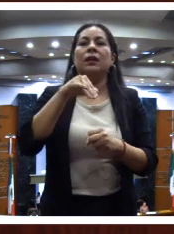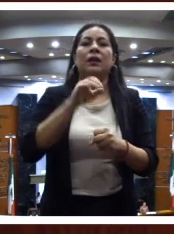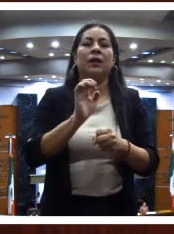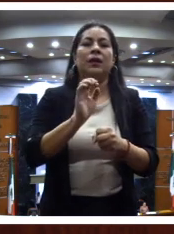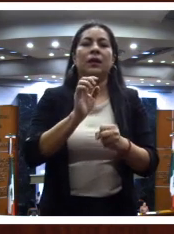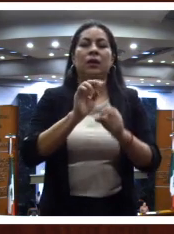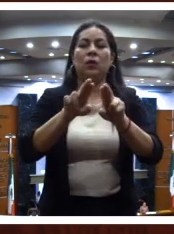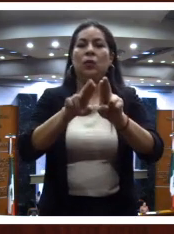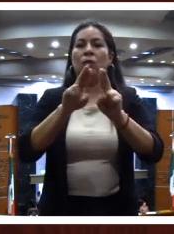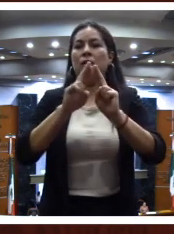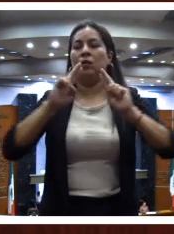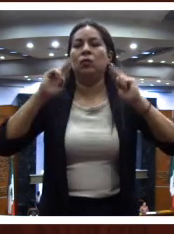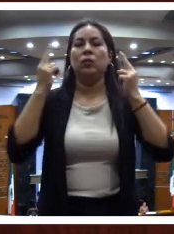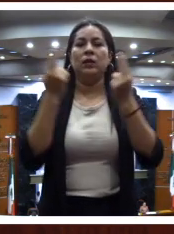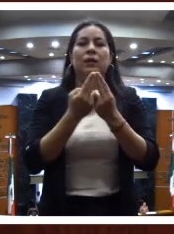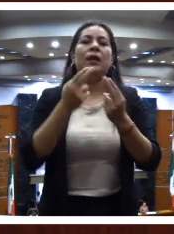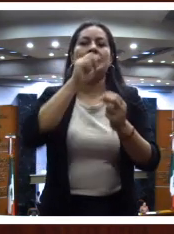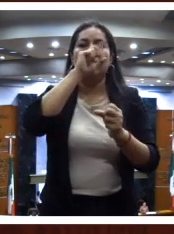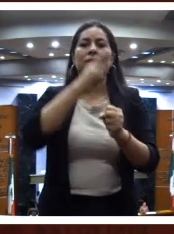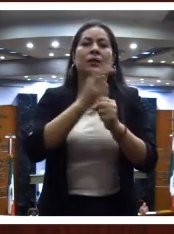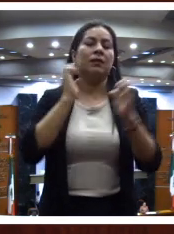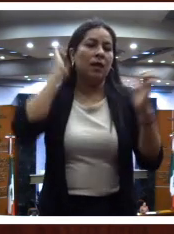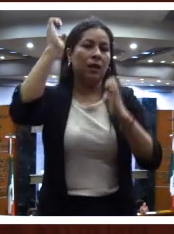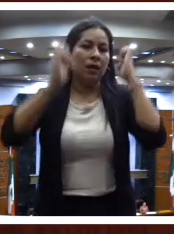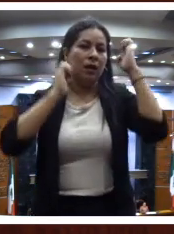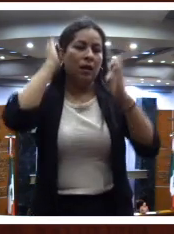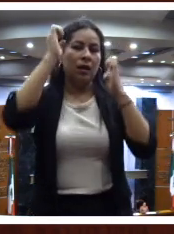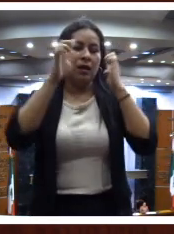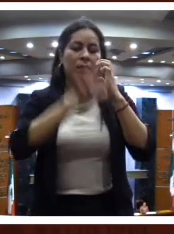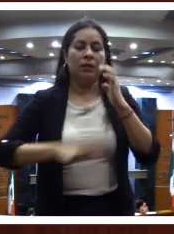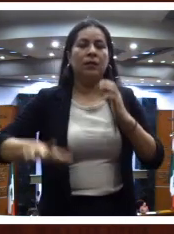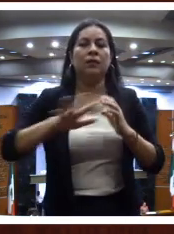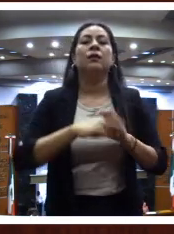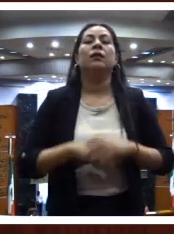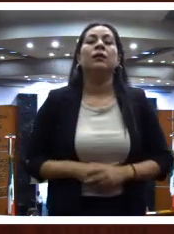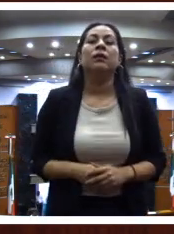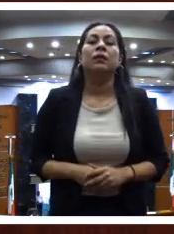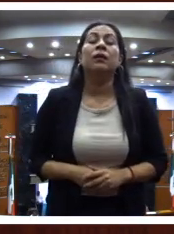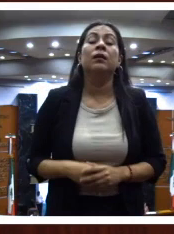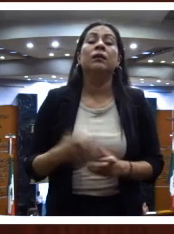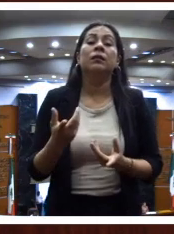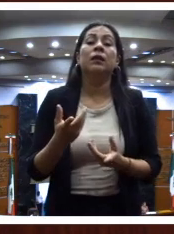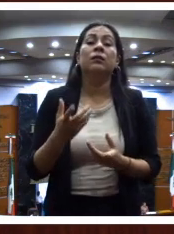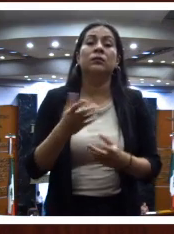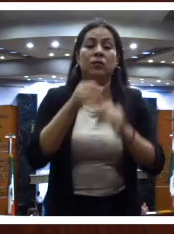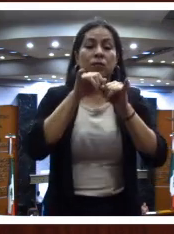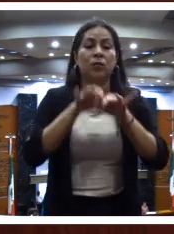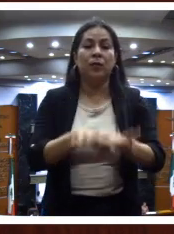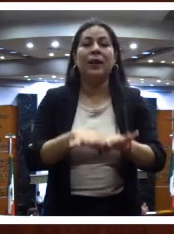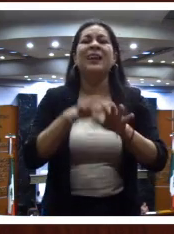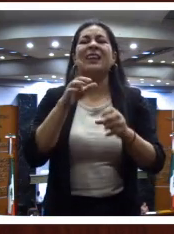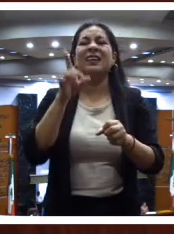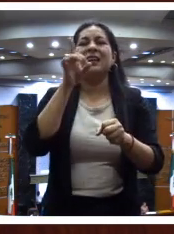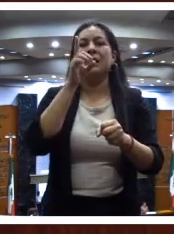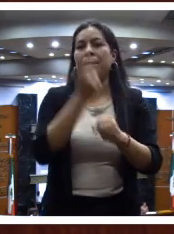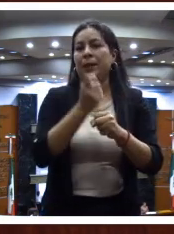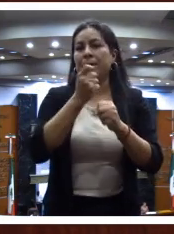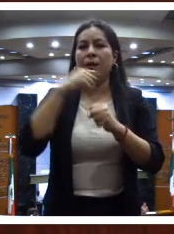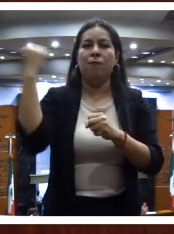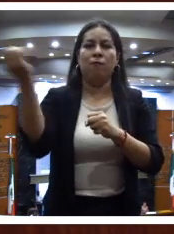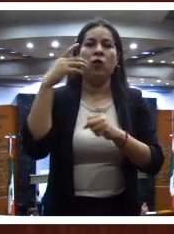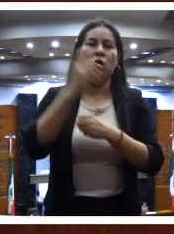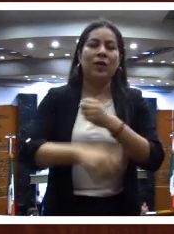bienestar animal de la secretaría de medio ambiente y recursos naturales dados a conocer en el marco del primer foro